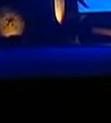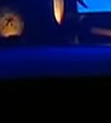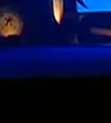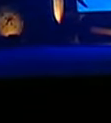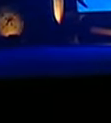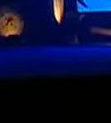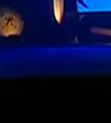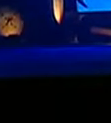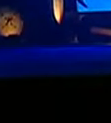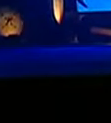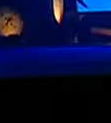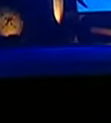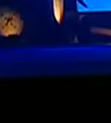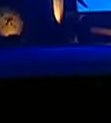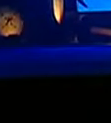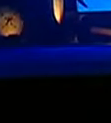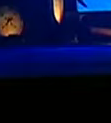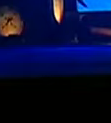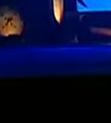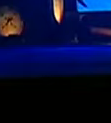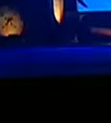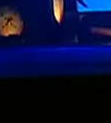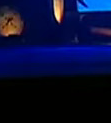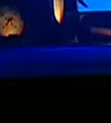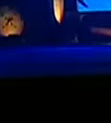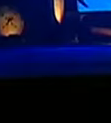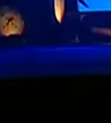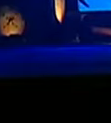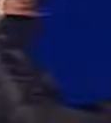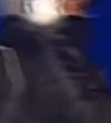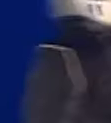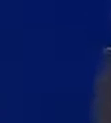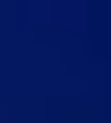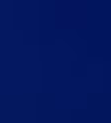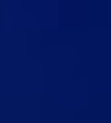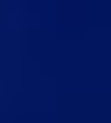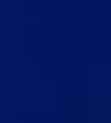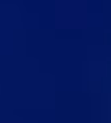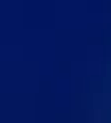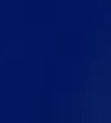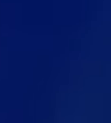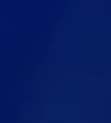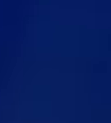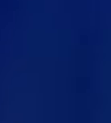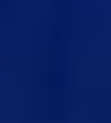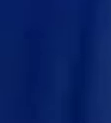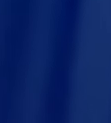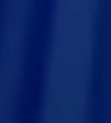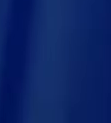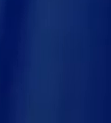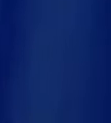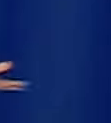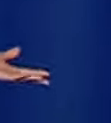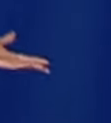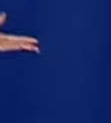Santiago, muy amable. Bienvenidos, cómo no, a esta noche, a esta tercera edición